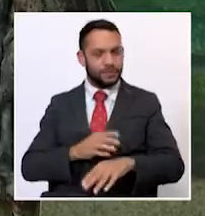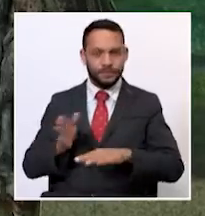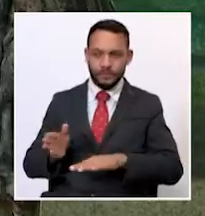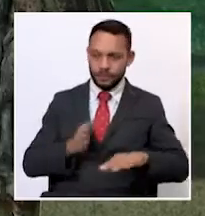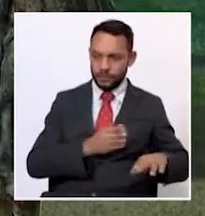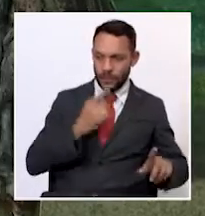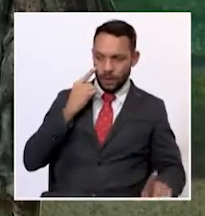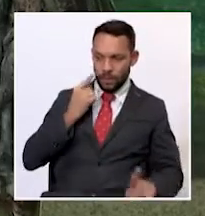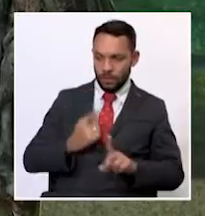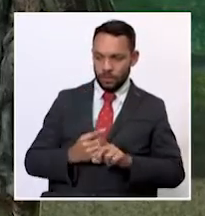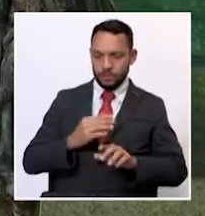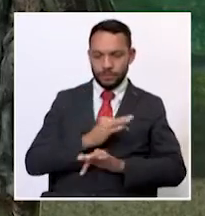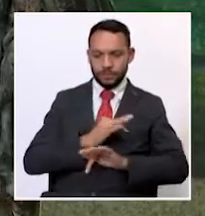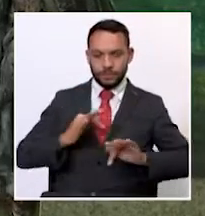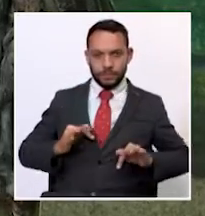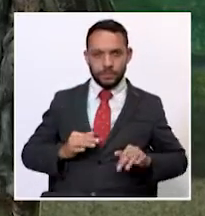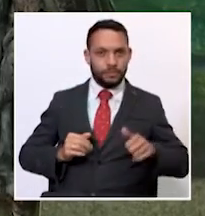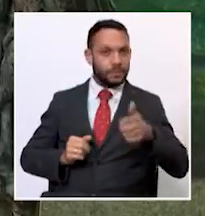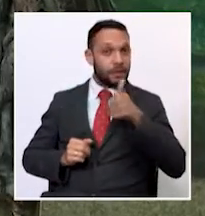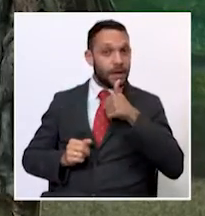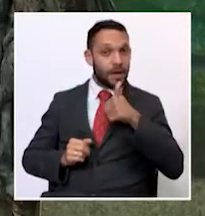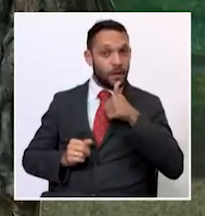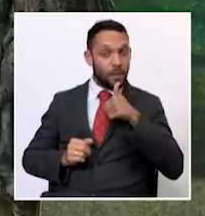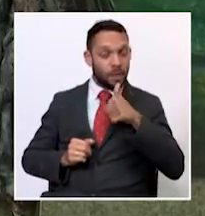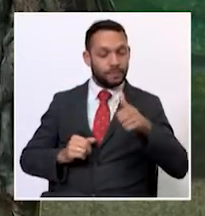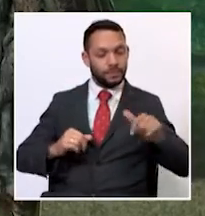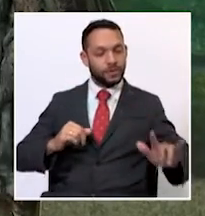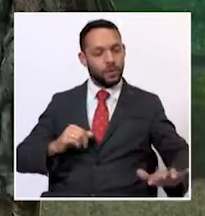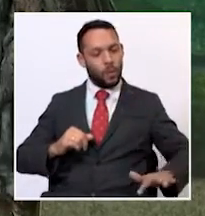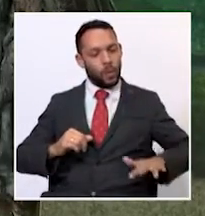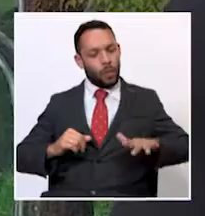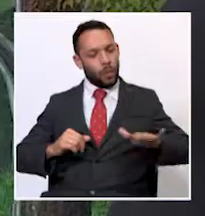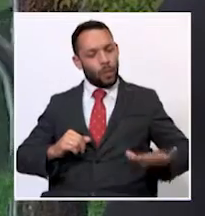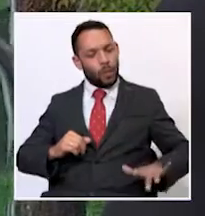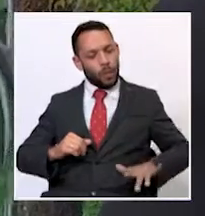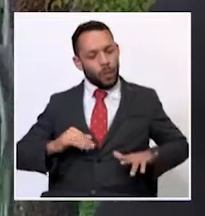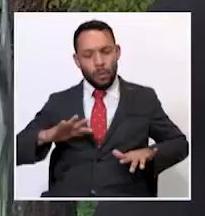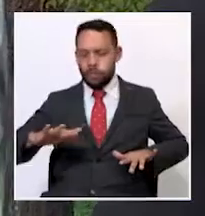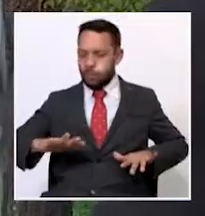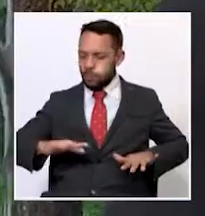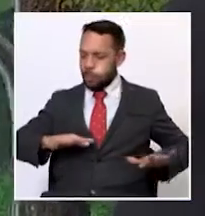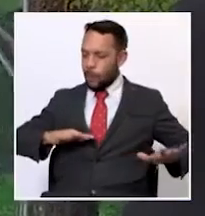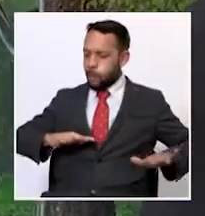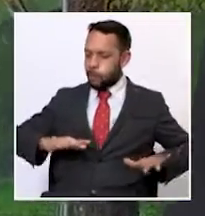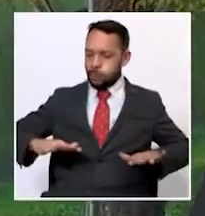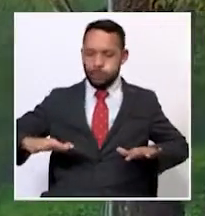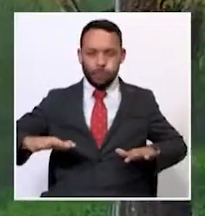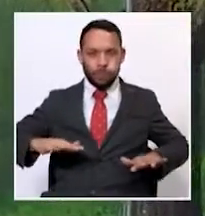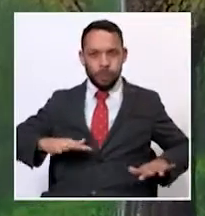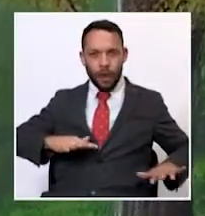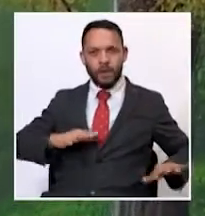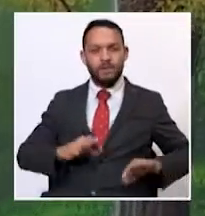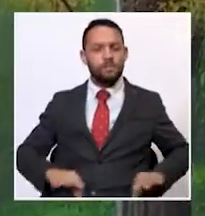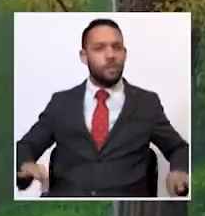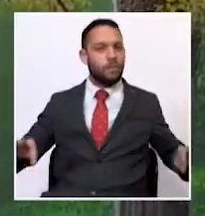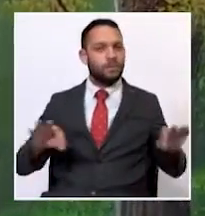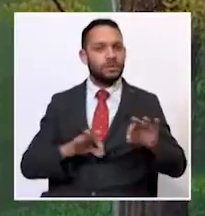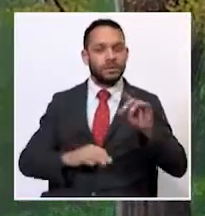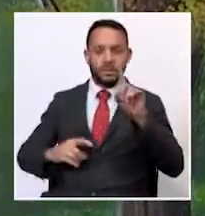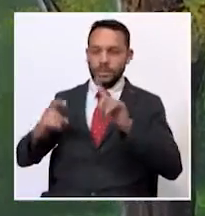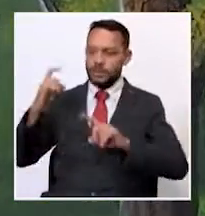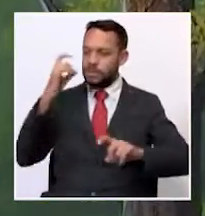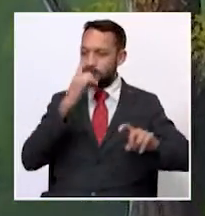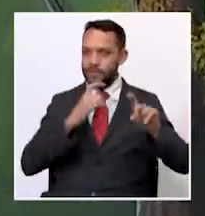proceso terapéutico de agua o con agua es que la persona lo llevemos en ese proceso de meditación